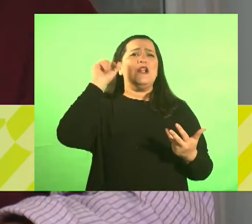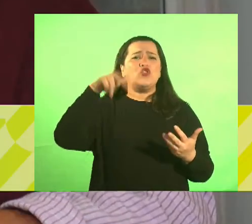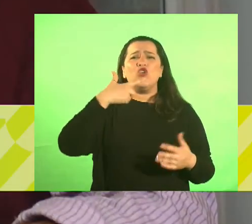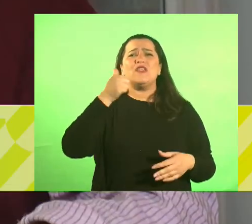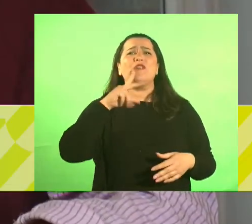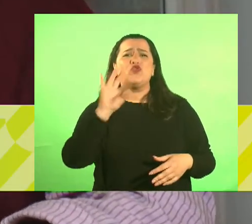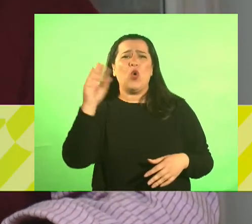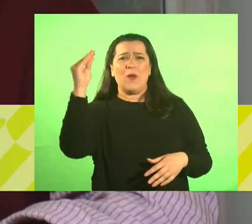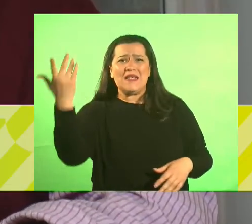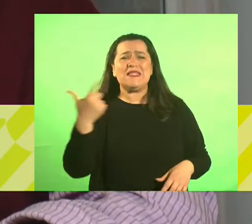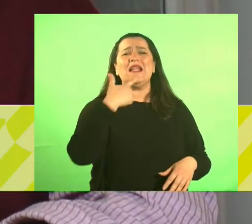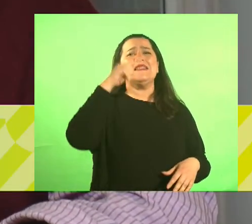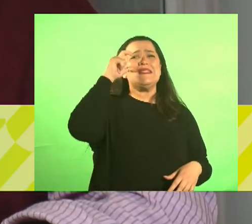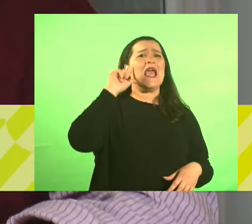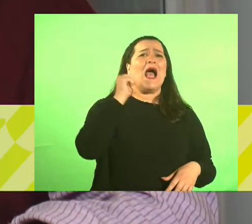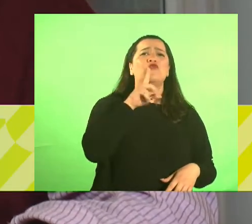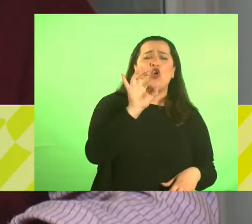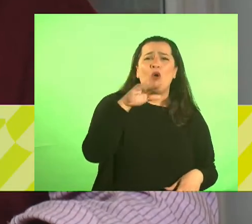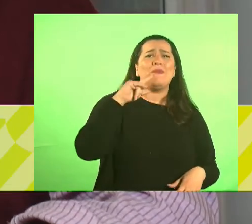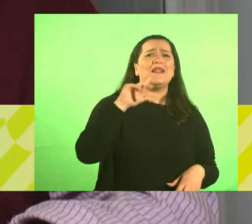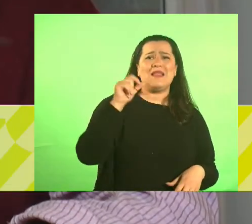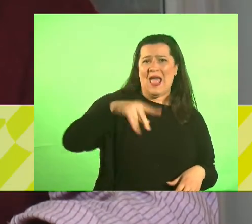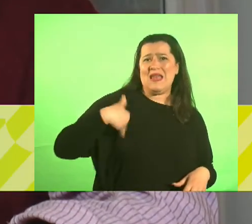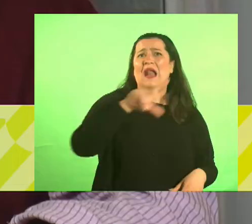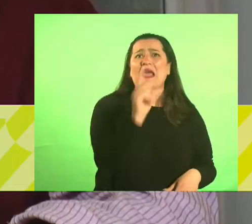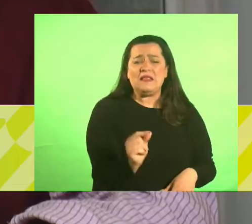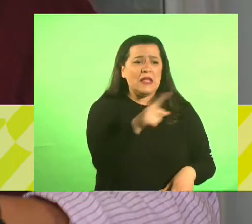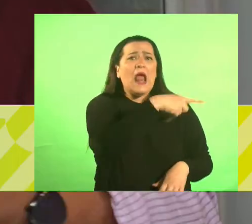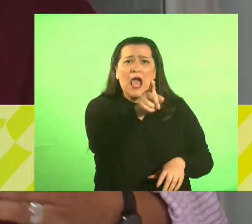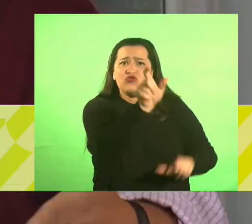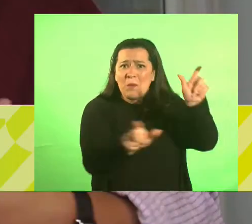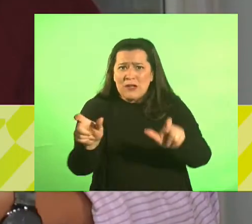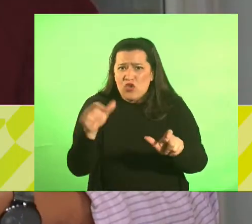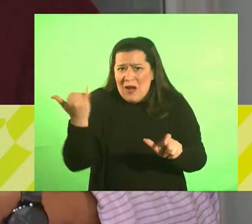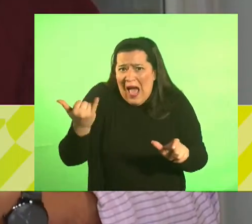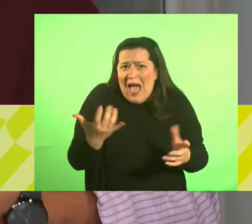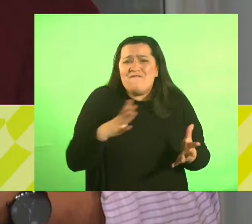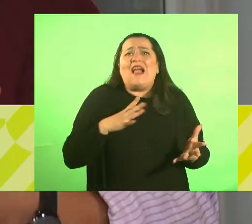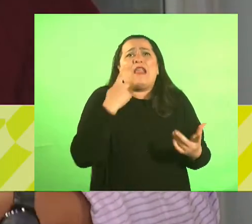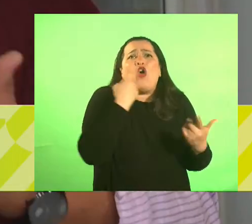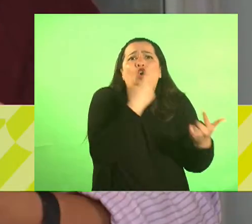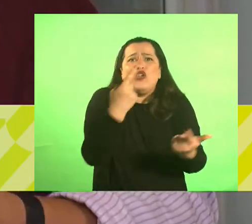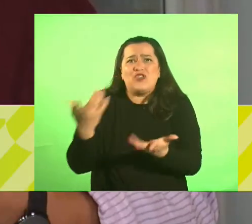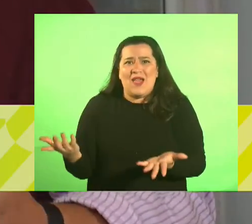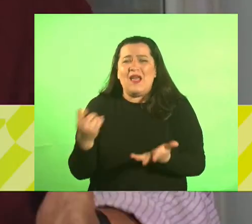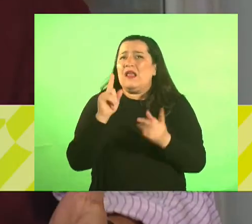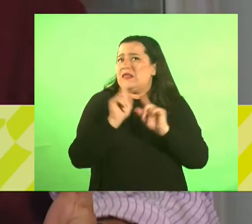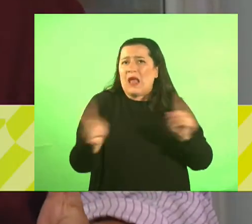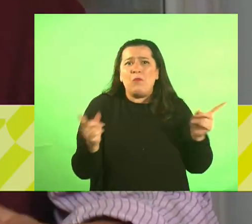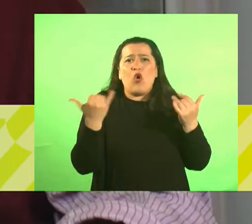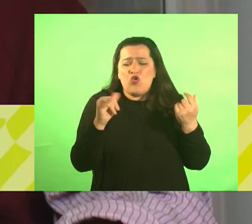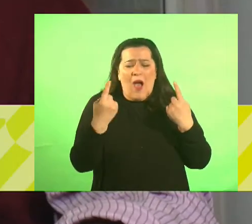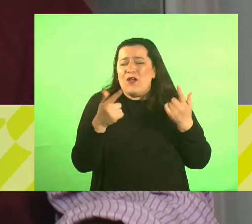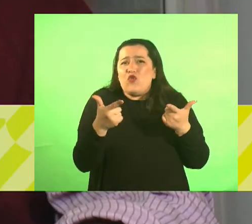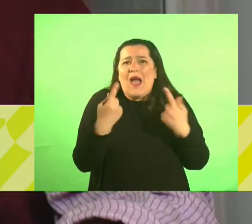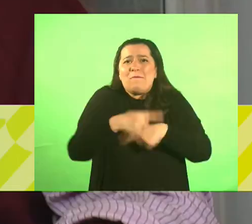Brasil, Rita Segato en Argentina. ¿Qué hay de ellos que no conocemos? Pero también lo que nos dimos cuenta es que no hay muchos materiales didácticos para